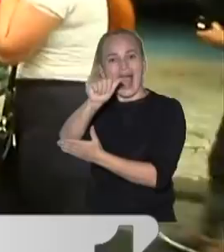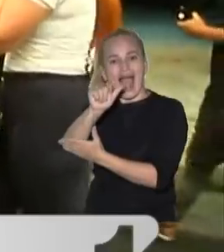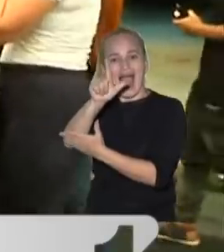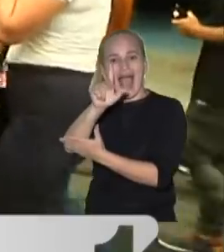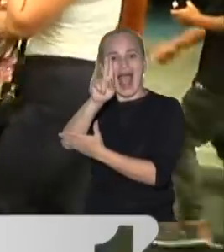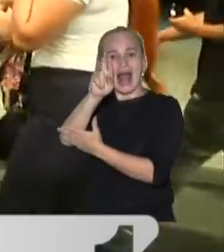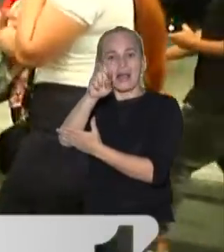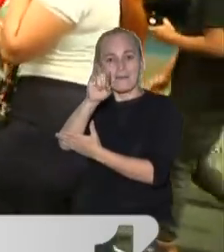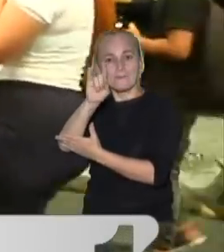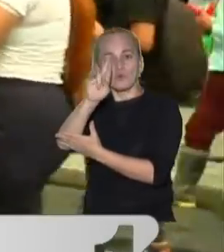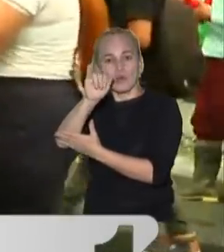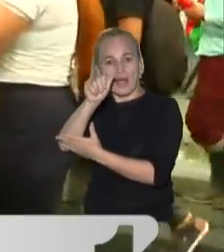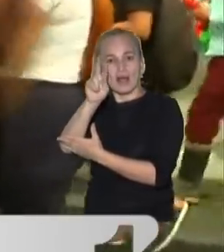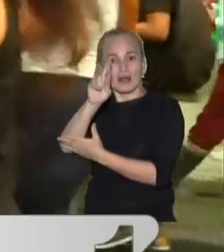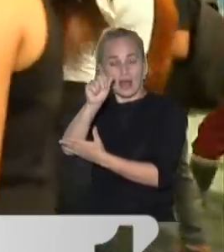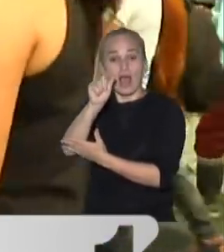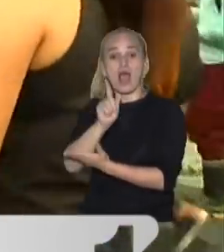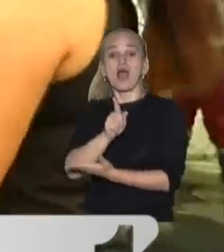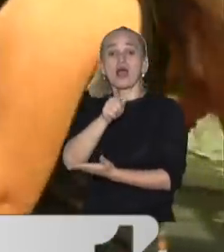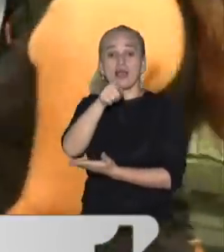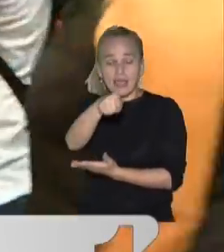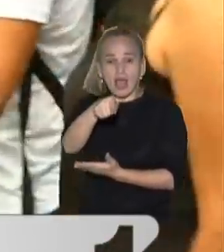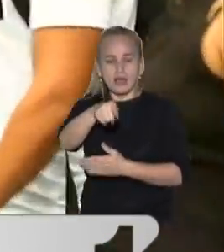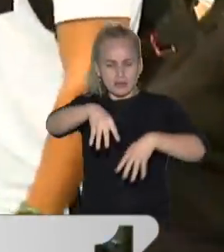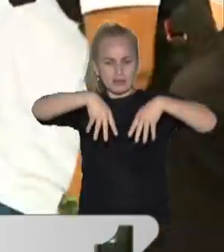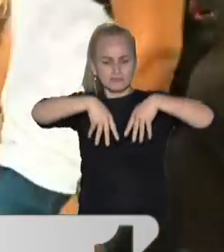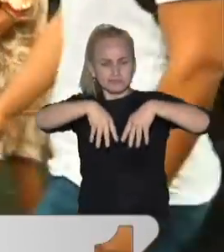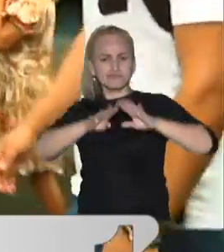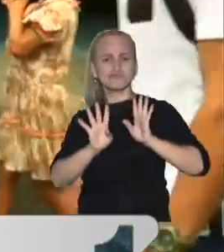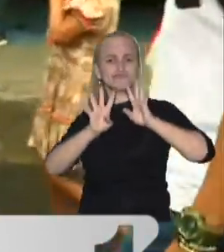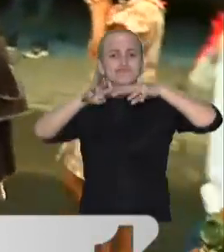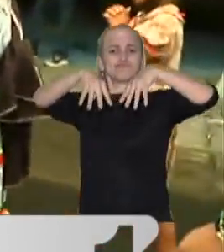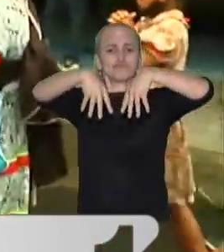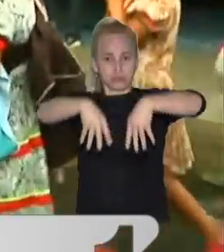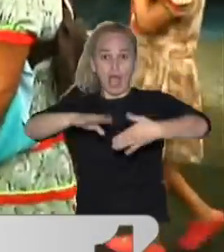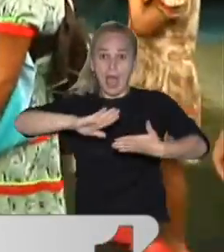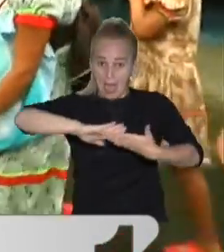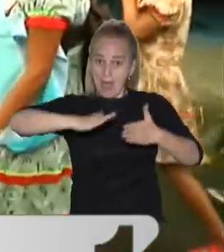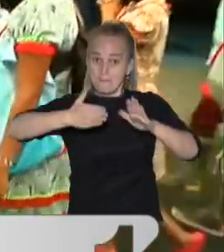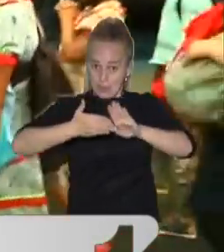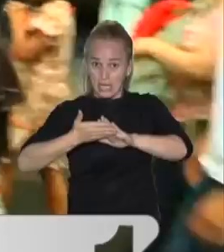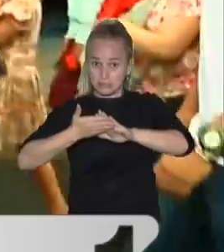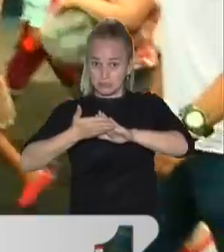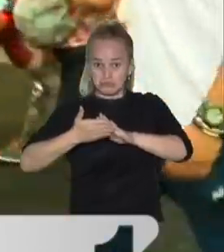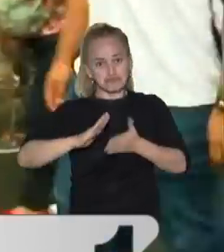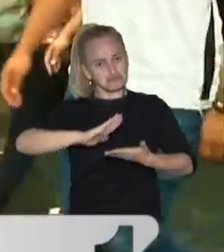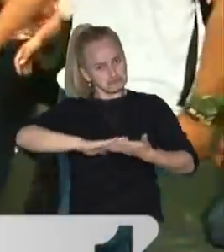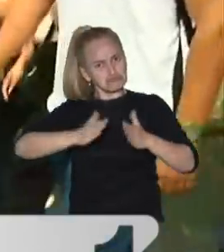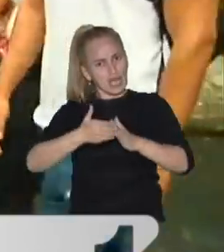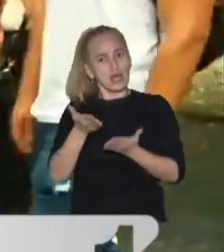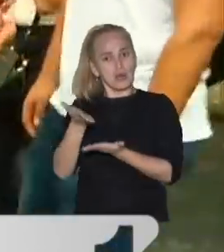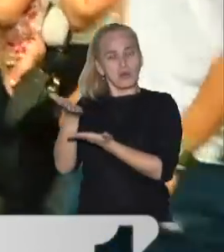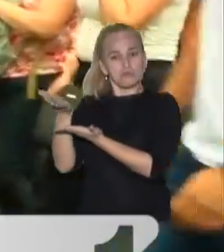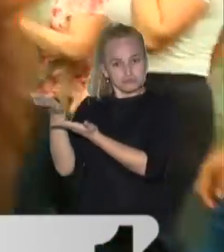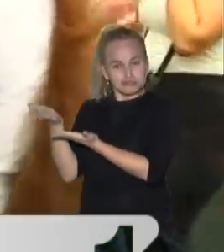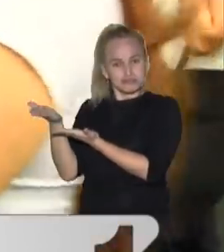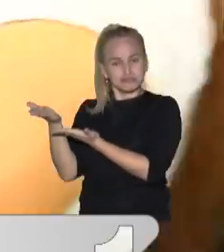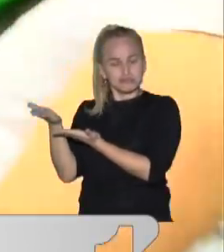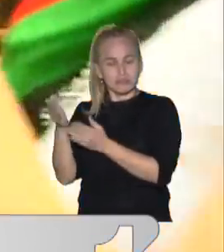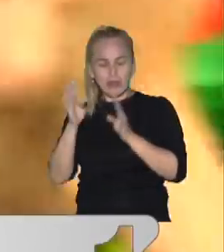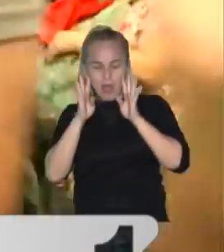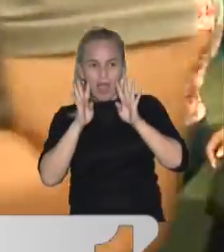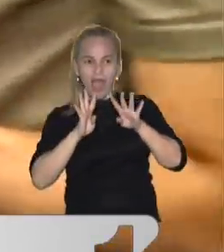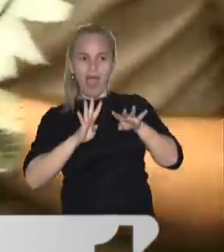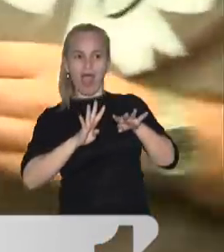y diferentes actividades aquí. Ellos van marchando de manera pacífica. Esta imagen, que ha sido la que más ha llamado